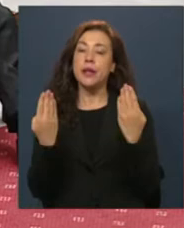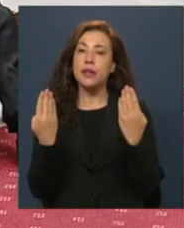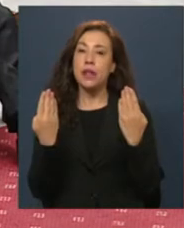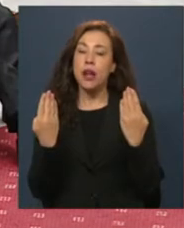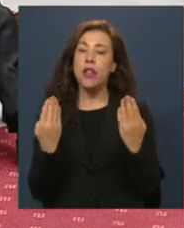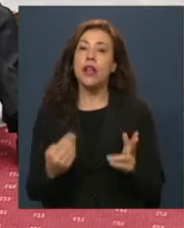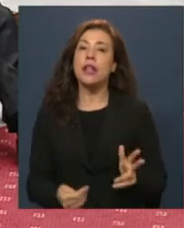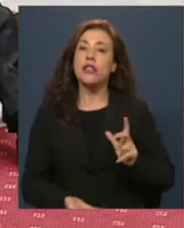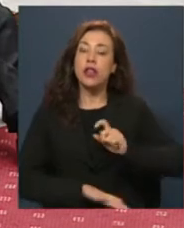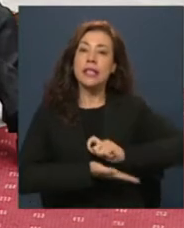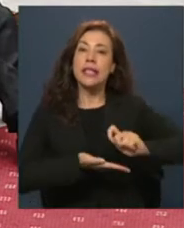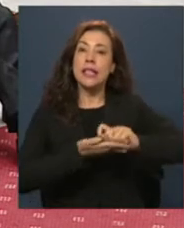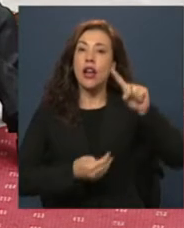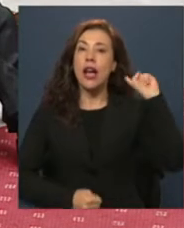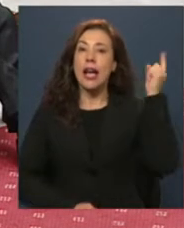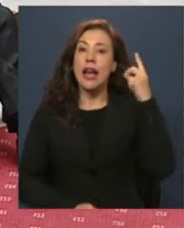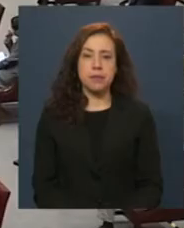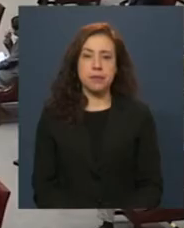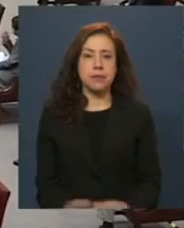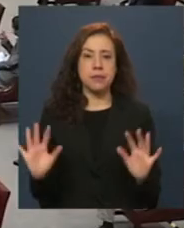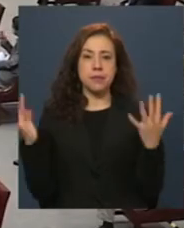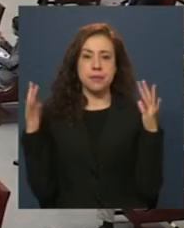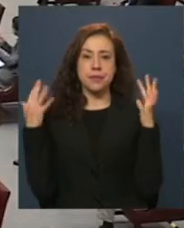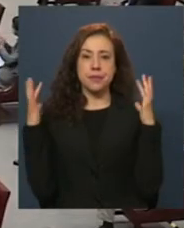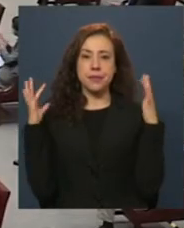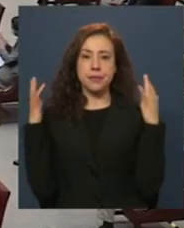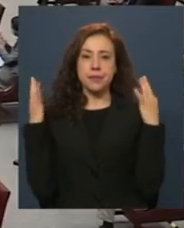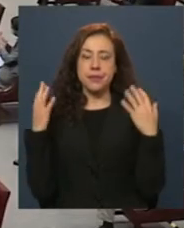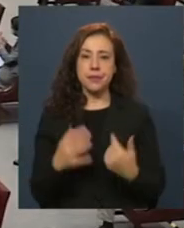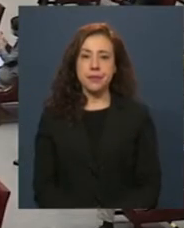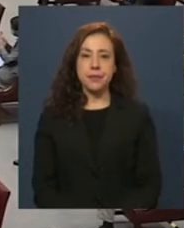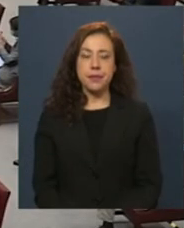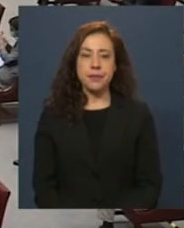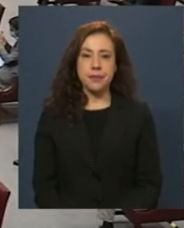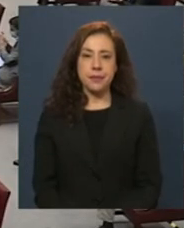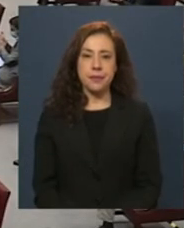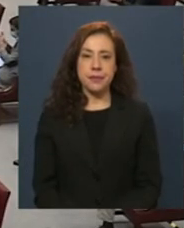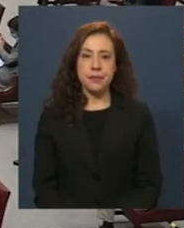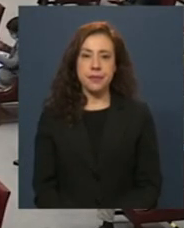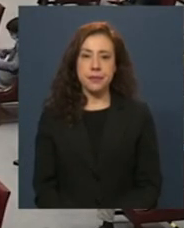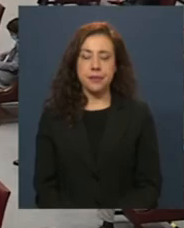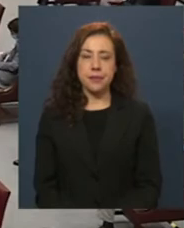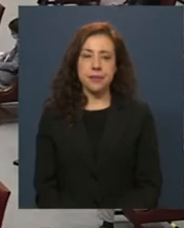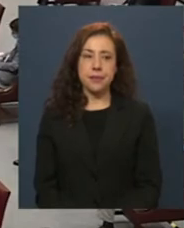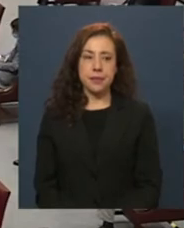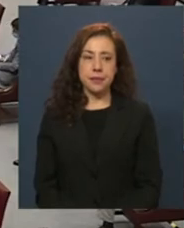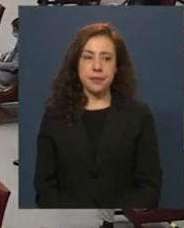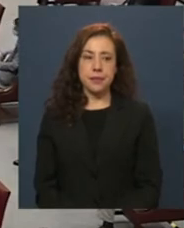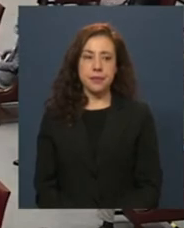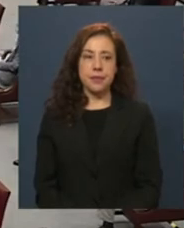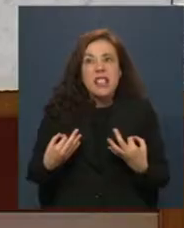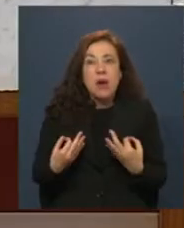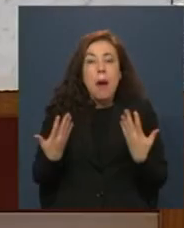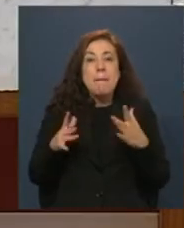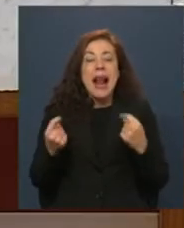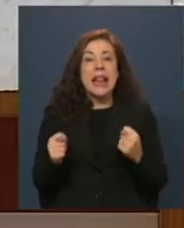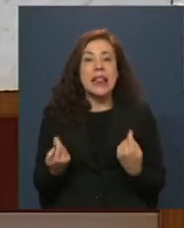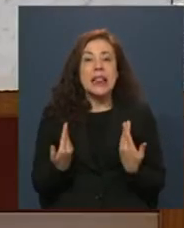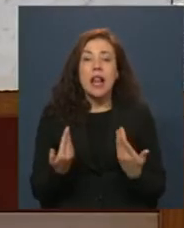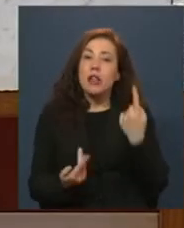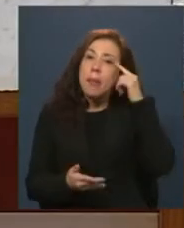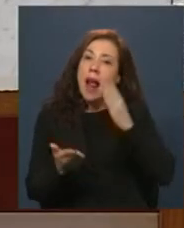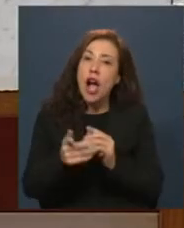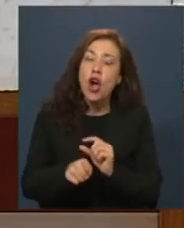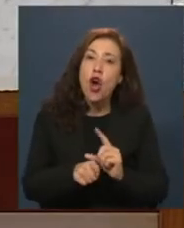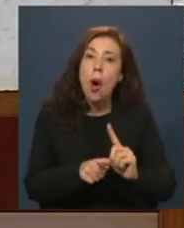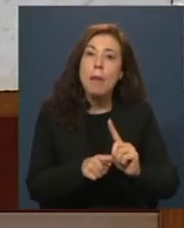política de hacerlo bien y con acuerdos. Es imperativo vencer la violencia, la inseguridad y el maltrato para iniciar